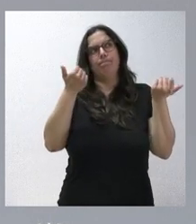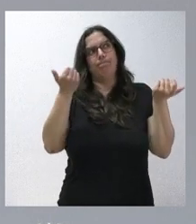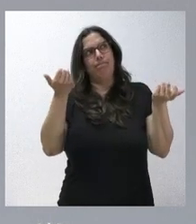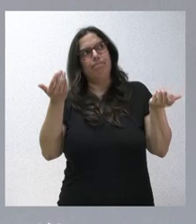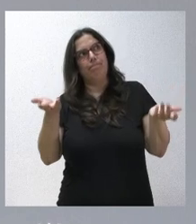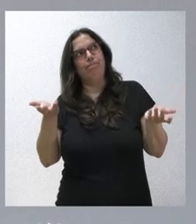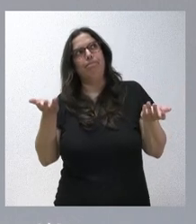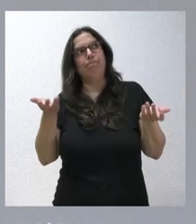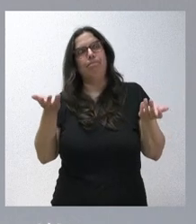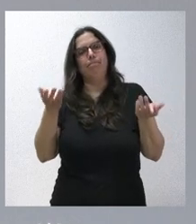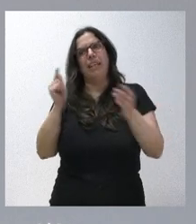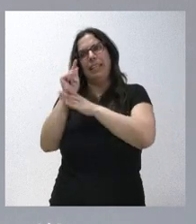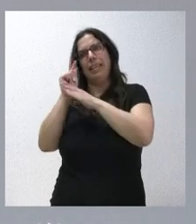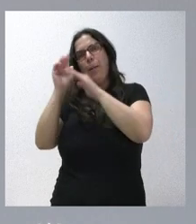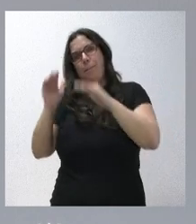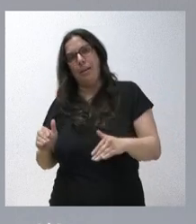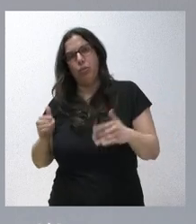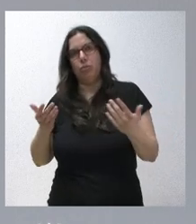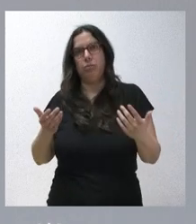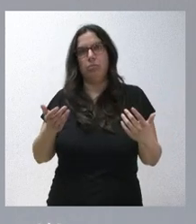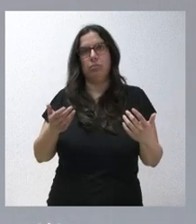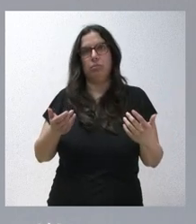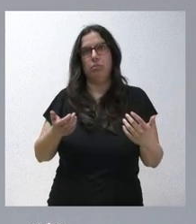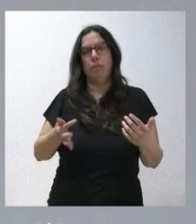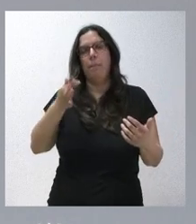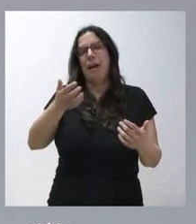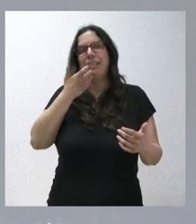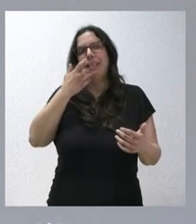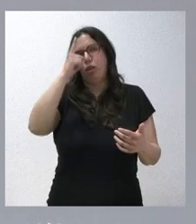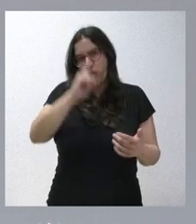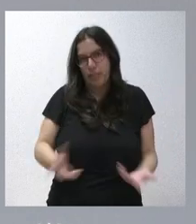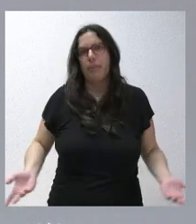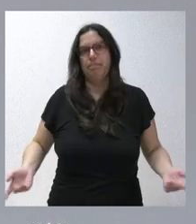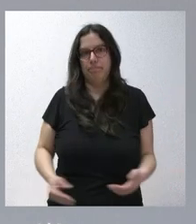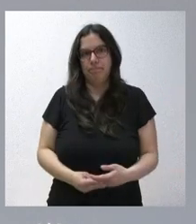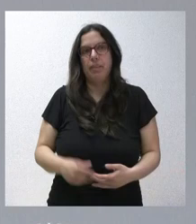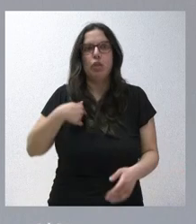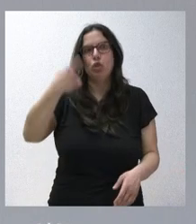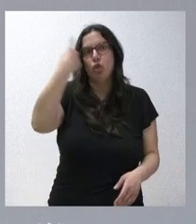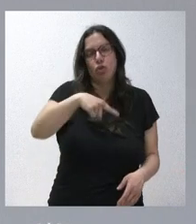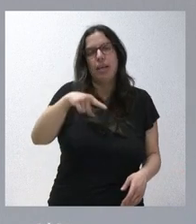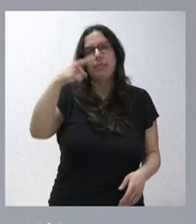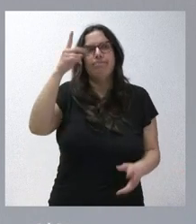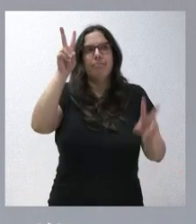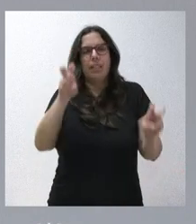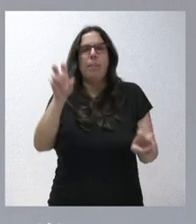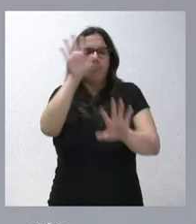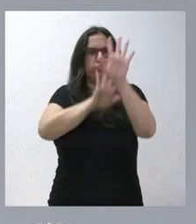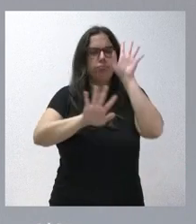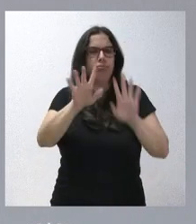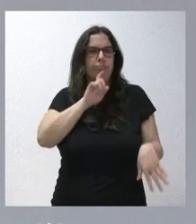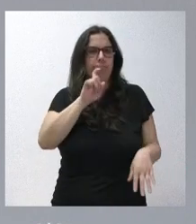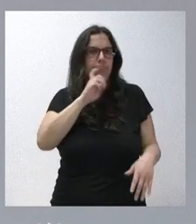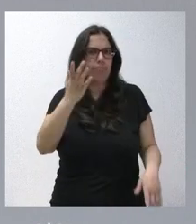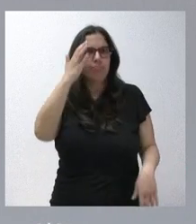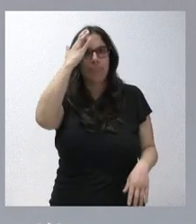y criticar menos por lo menos sin fundamento Yo sé que es un una materia compleja